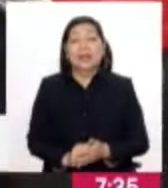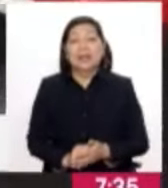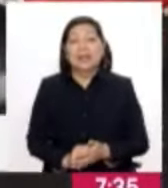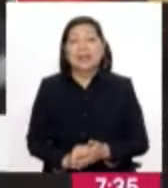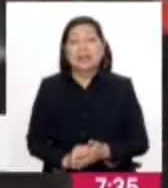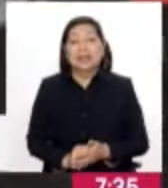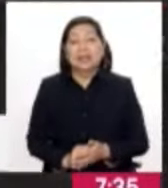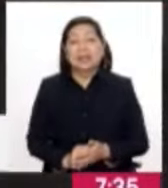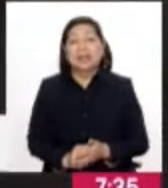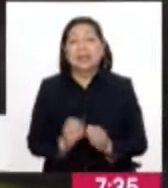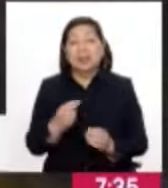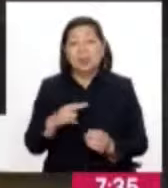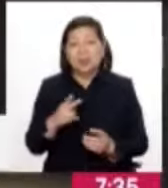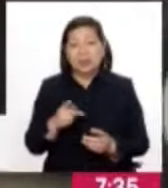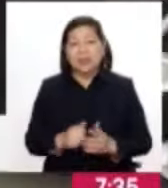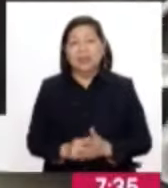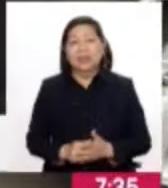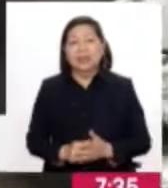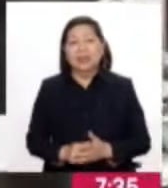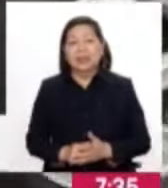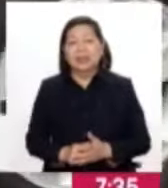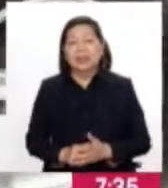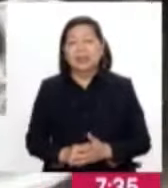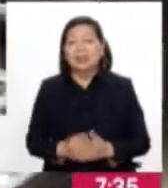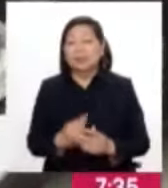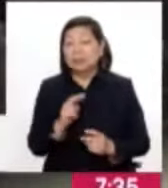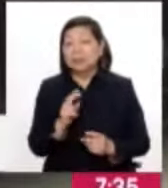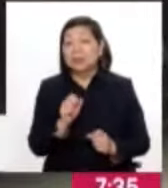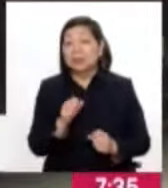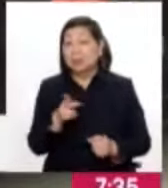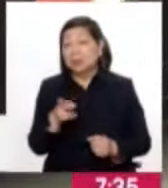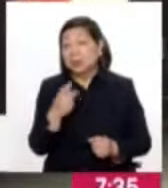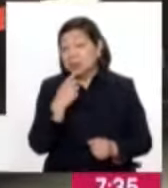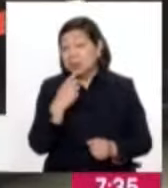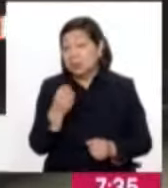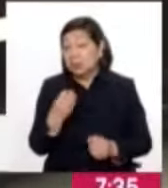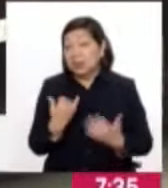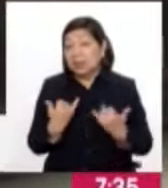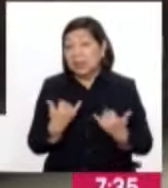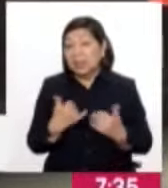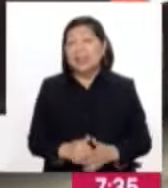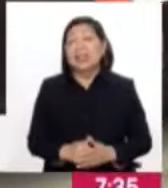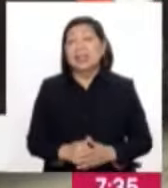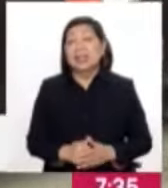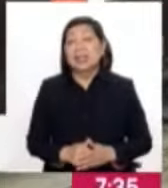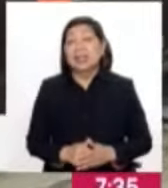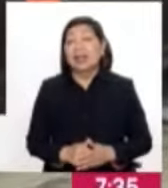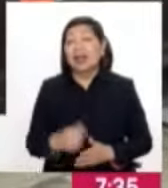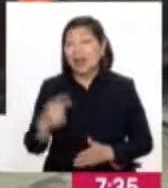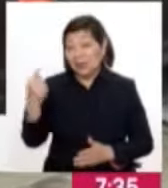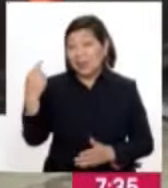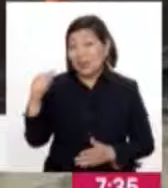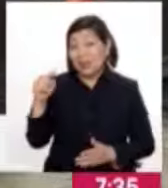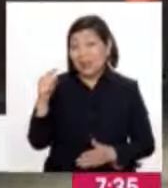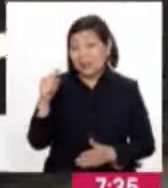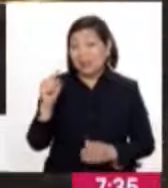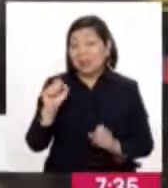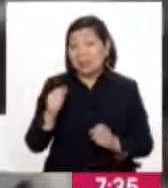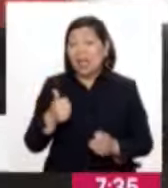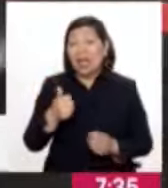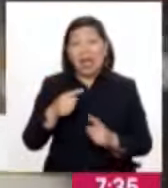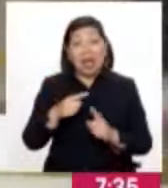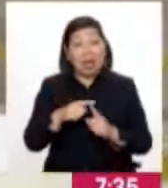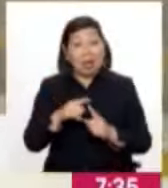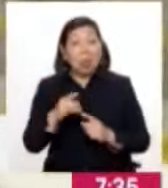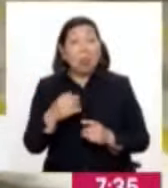en pro de la seguridad de nuestros usuarios del transporte, ¿no? Claro que sí, usted nos comentaba pues que los taxistas autorizados por la